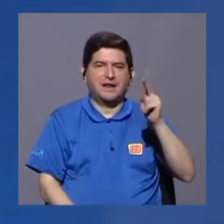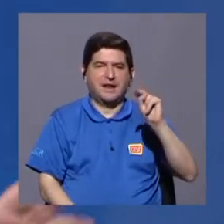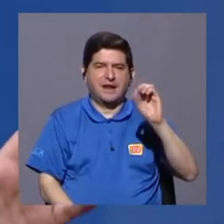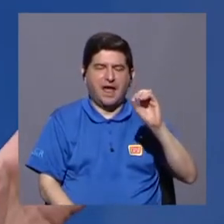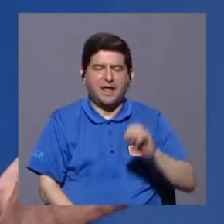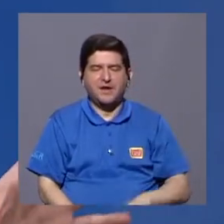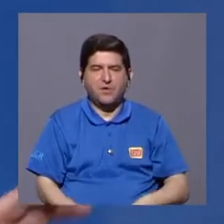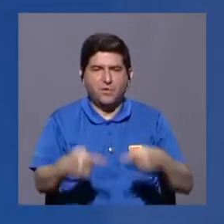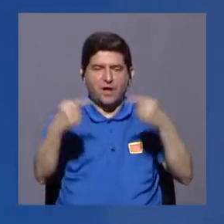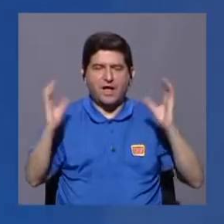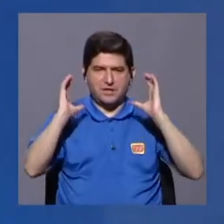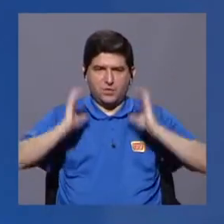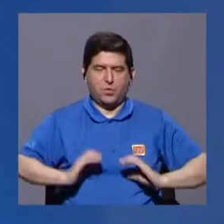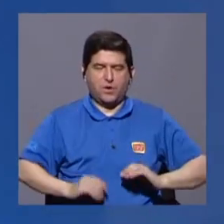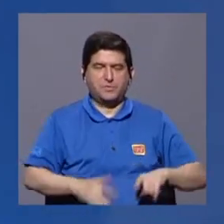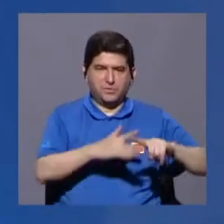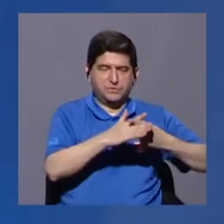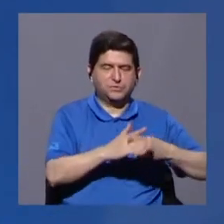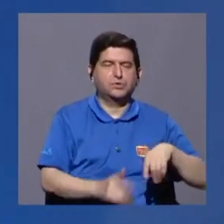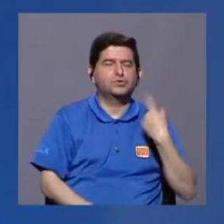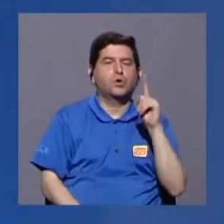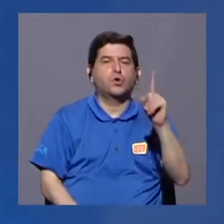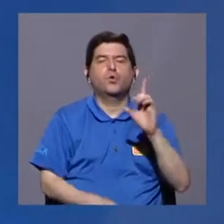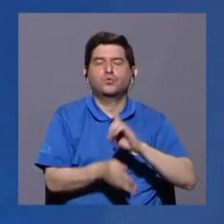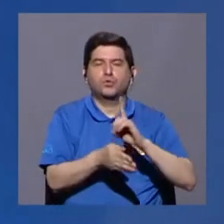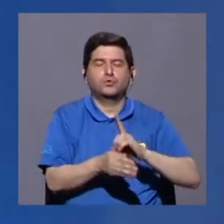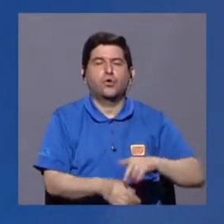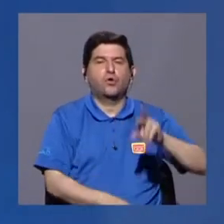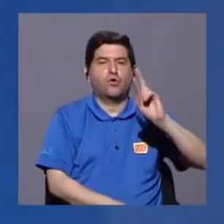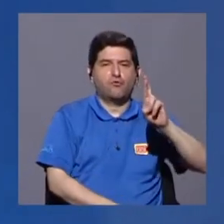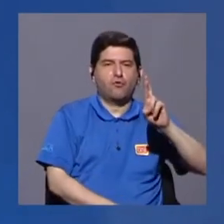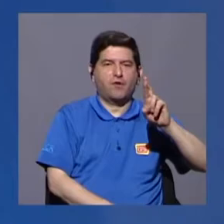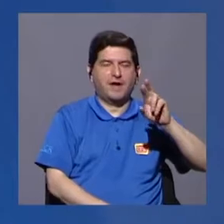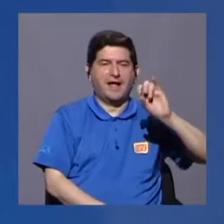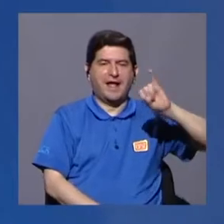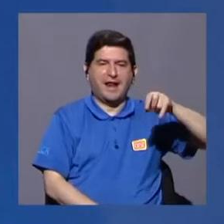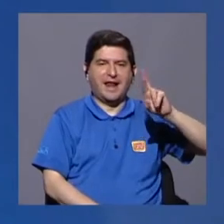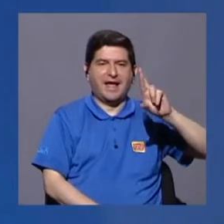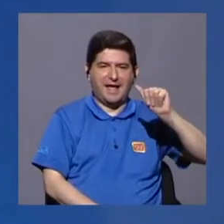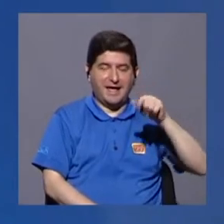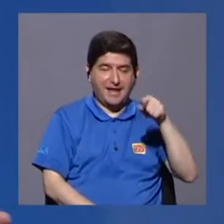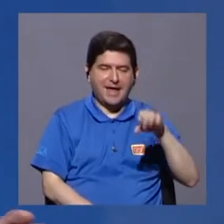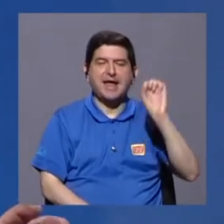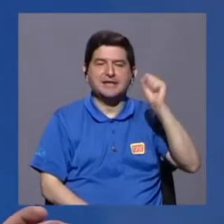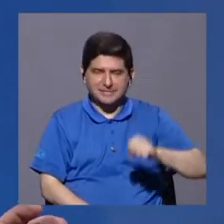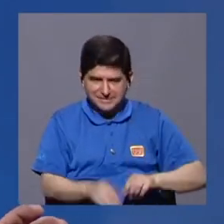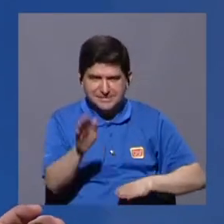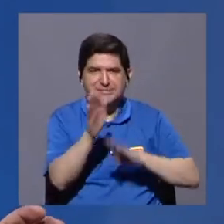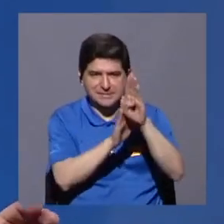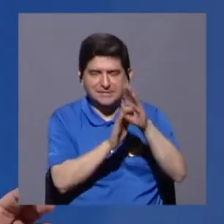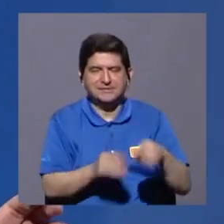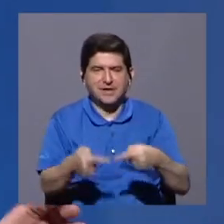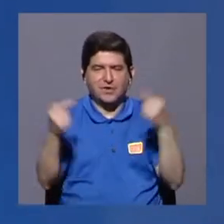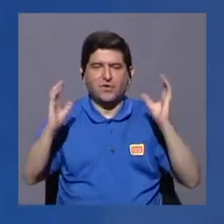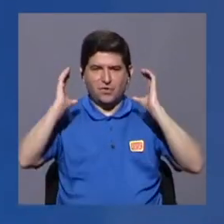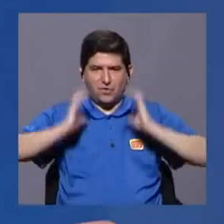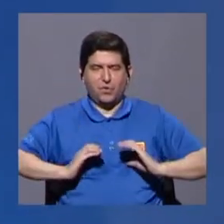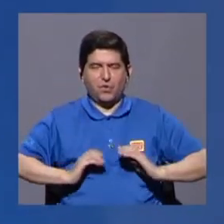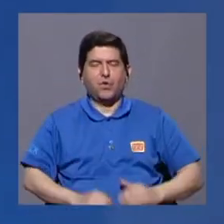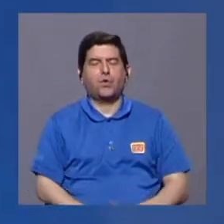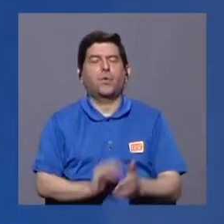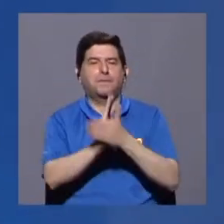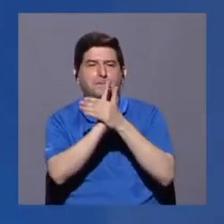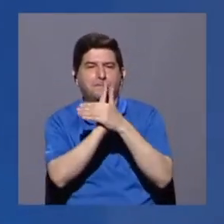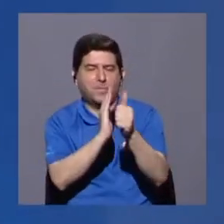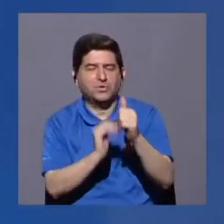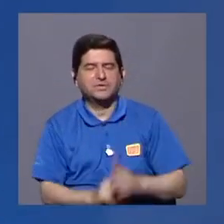excepto a un compañero el doctor ronald jara que si se propuso como tema desarrollar un anticuerpo con potencia el diagnóstico